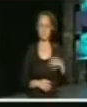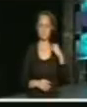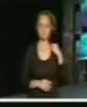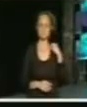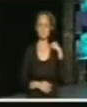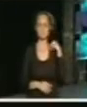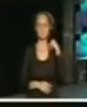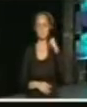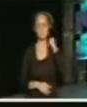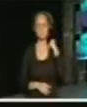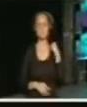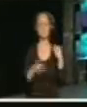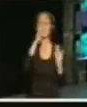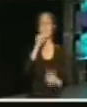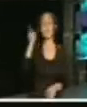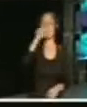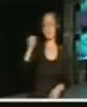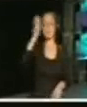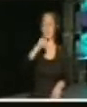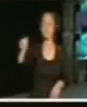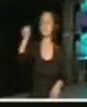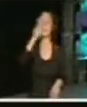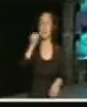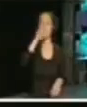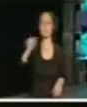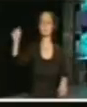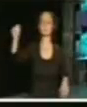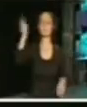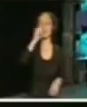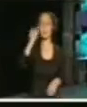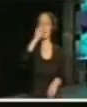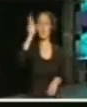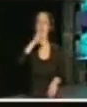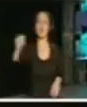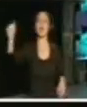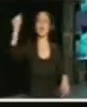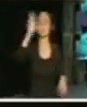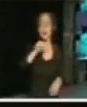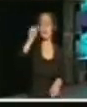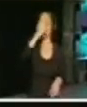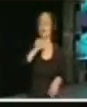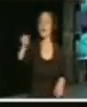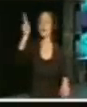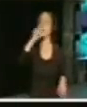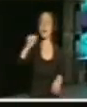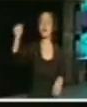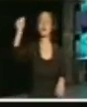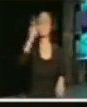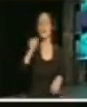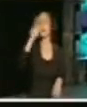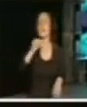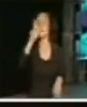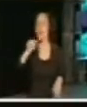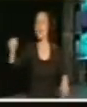Pararara, pararara, papá, para, pararara, pararara, papá, para, papá. Pa